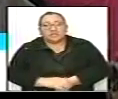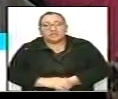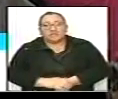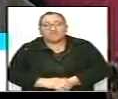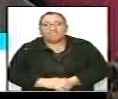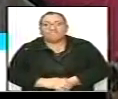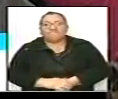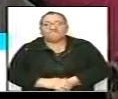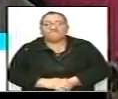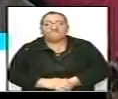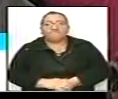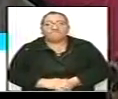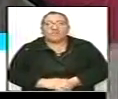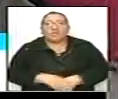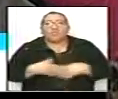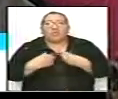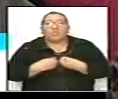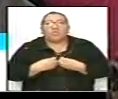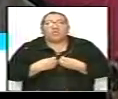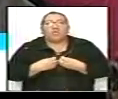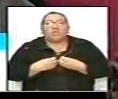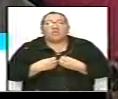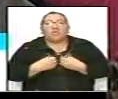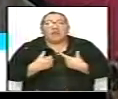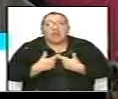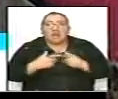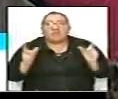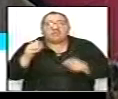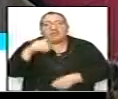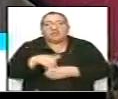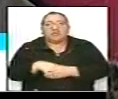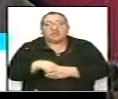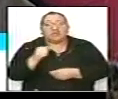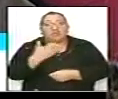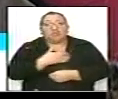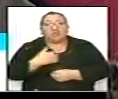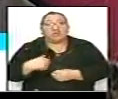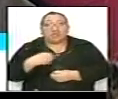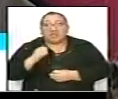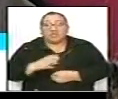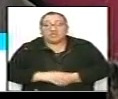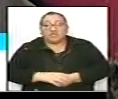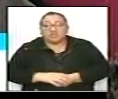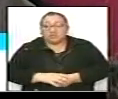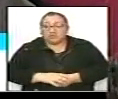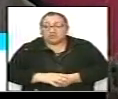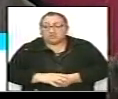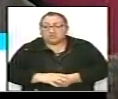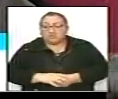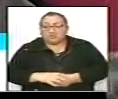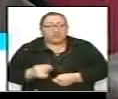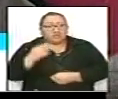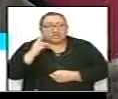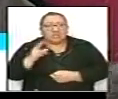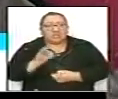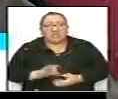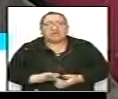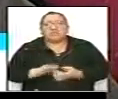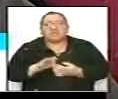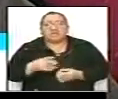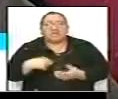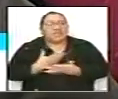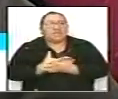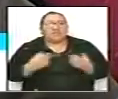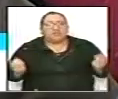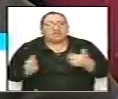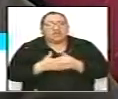con ausencia de libertad a la hora de votar. Porque tenemos un presidente que dice que, bueno, pues si no se respeta la esencia, se tendrá que